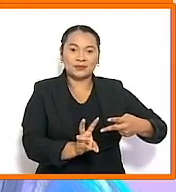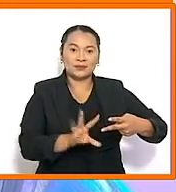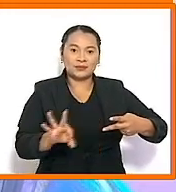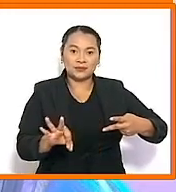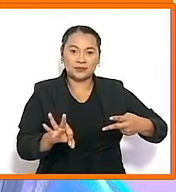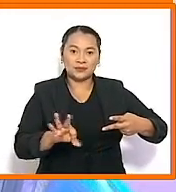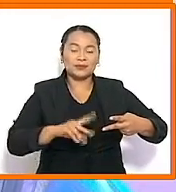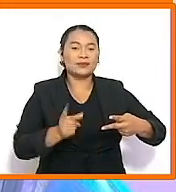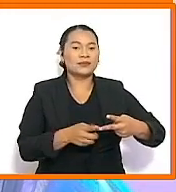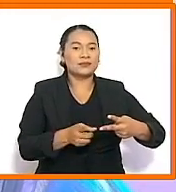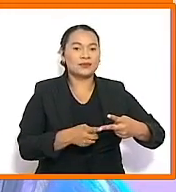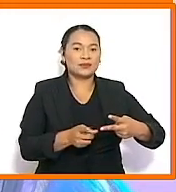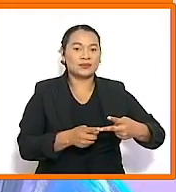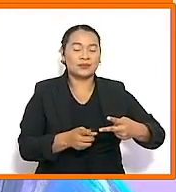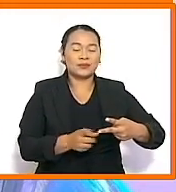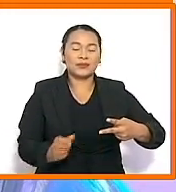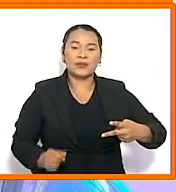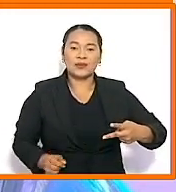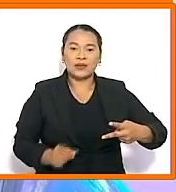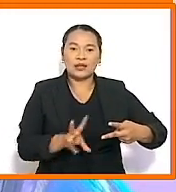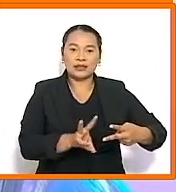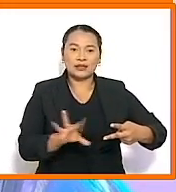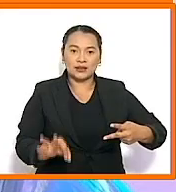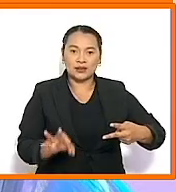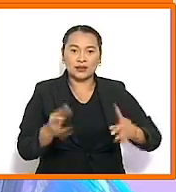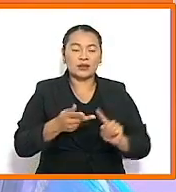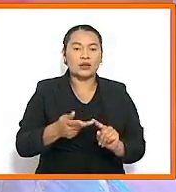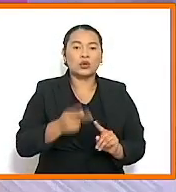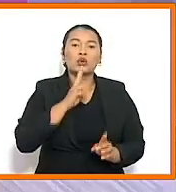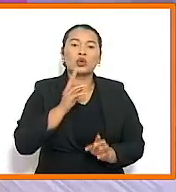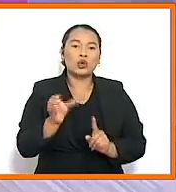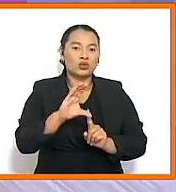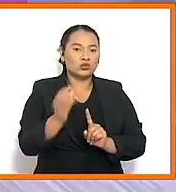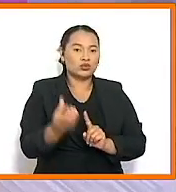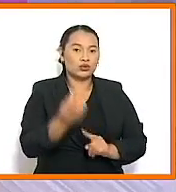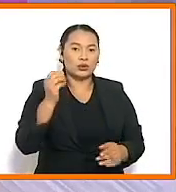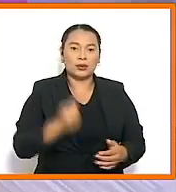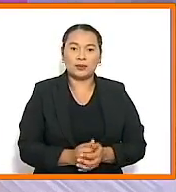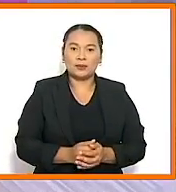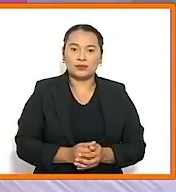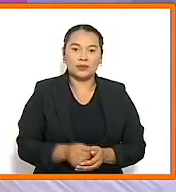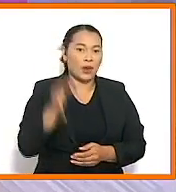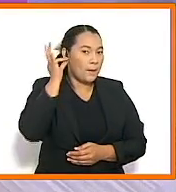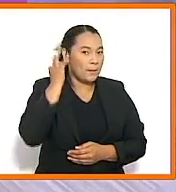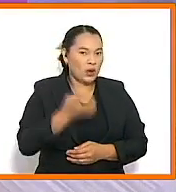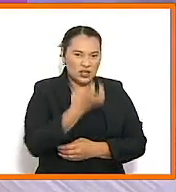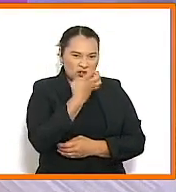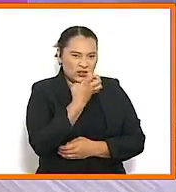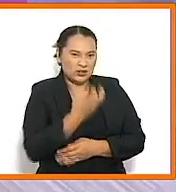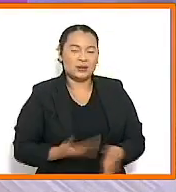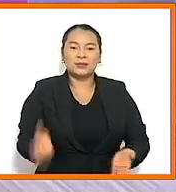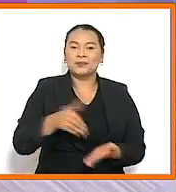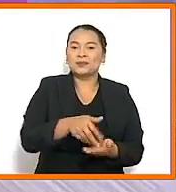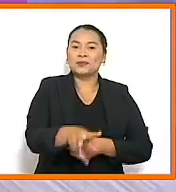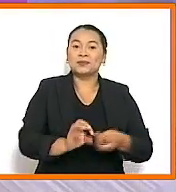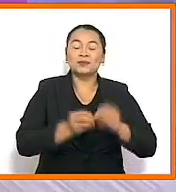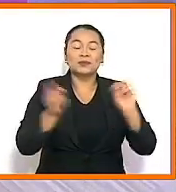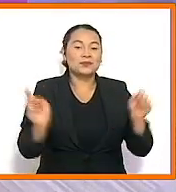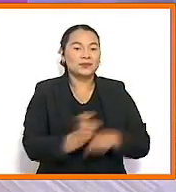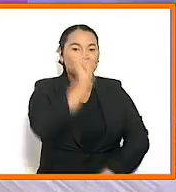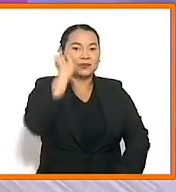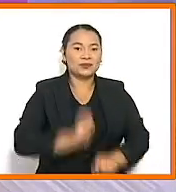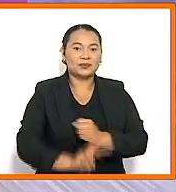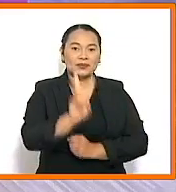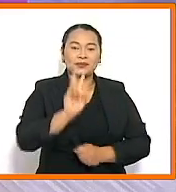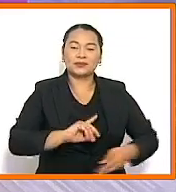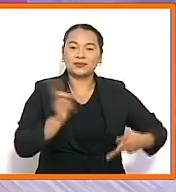9. Segundo número favorecido es el 69 con su catrachada amargada. Con gusto te repito, tus dos números favorecidos